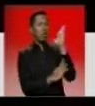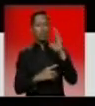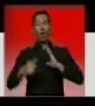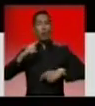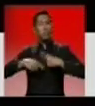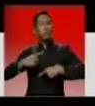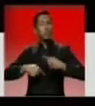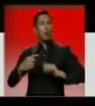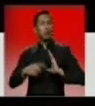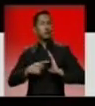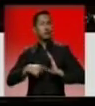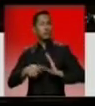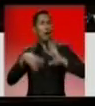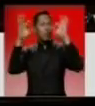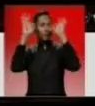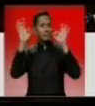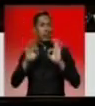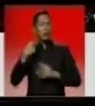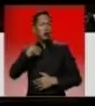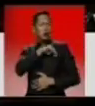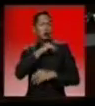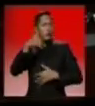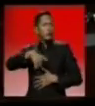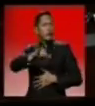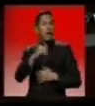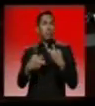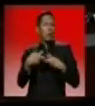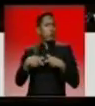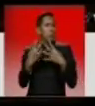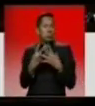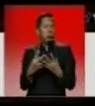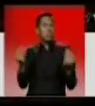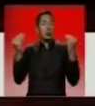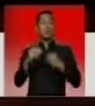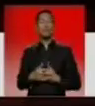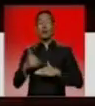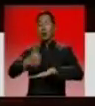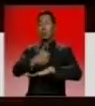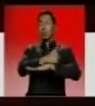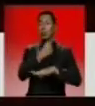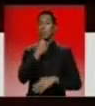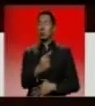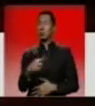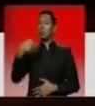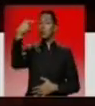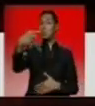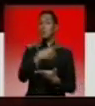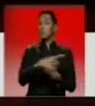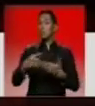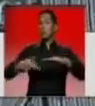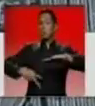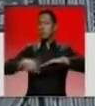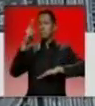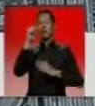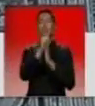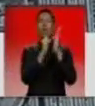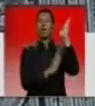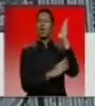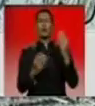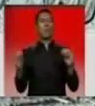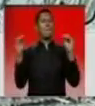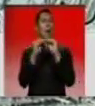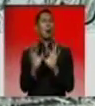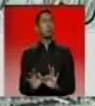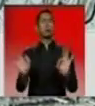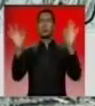Estamos saliendo de las dificultades. Las autoridades confirmaron también que en las próximas semanas se inaugurará el proyecto hidroeléctrico más ambicioso